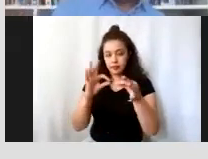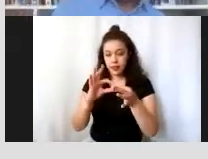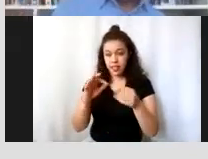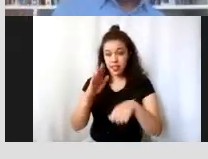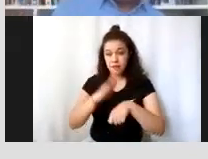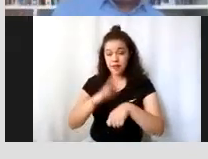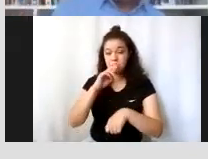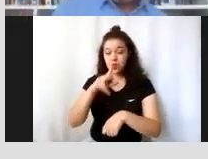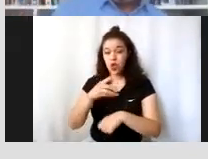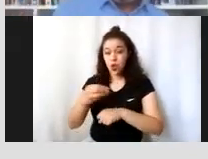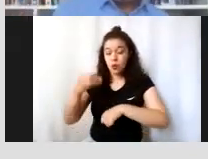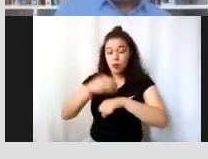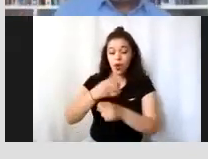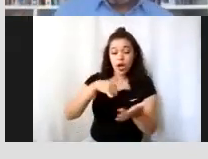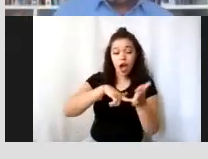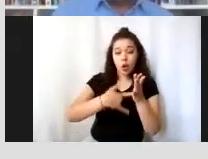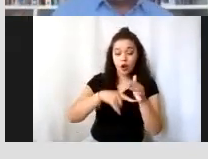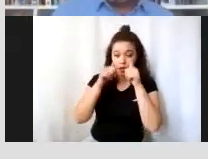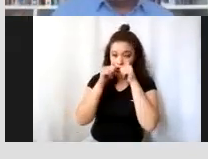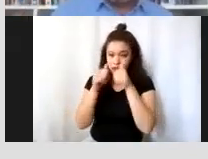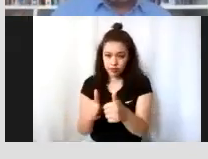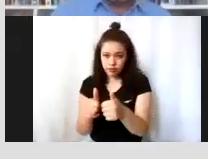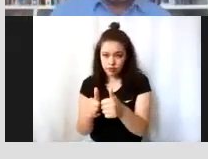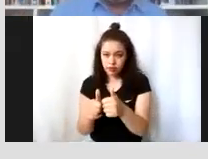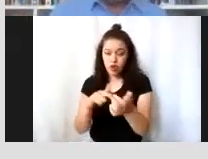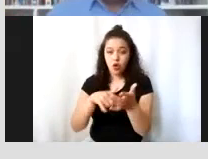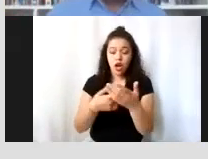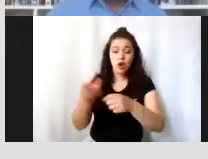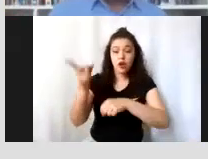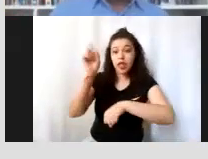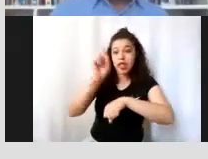incluso pongan horario de atención, horario y días de atención.